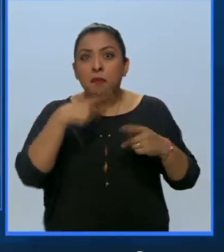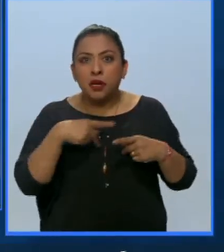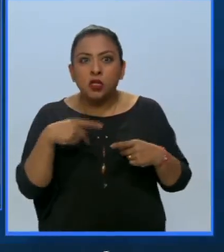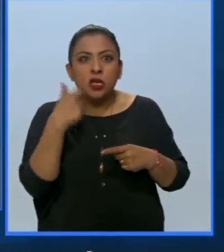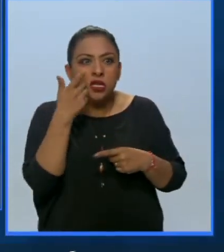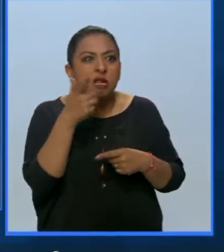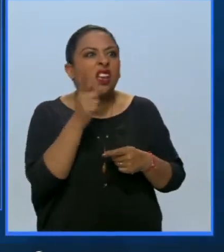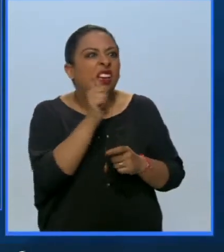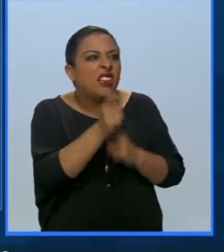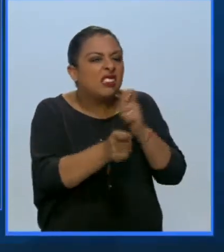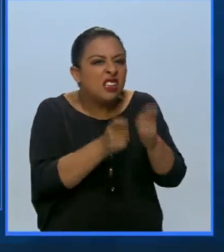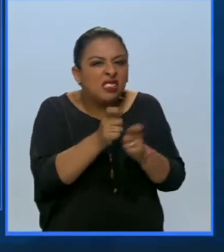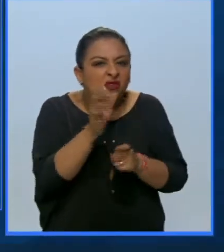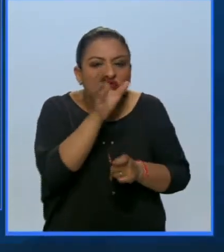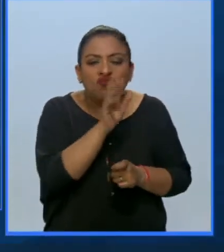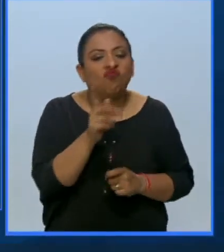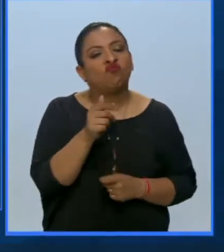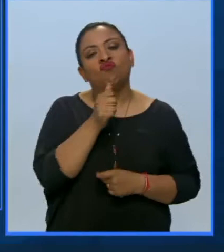acerque demasiado.